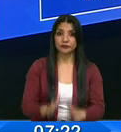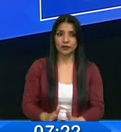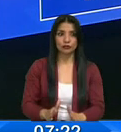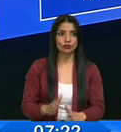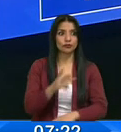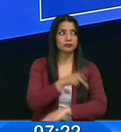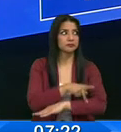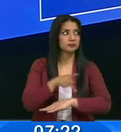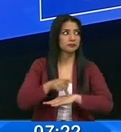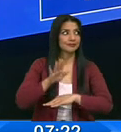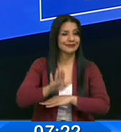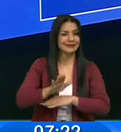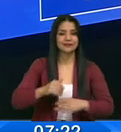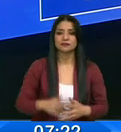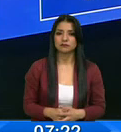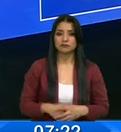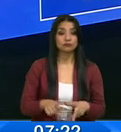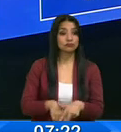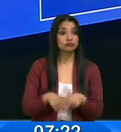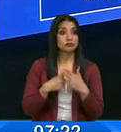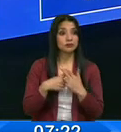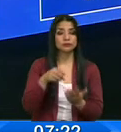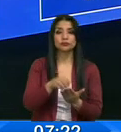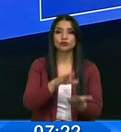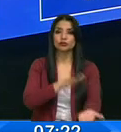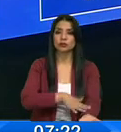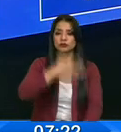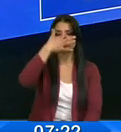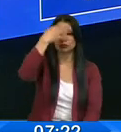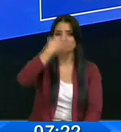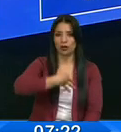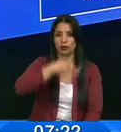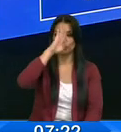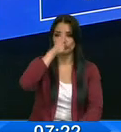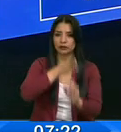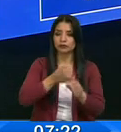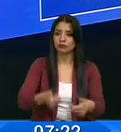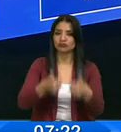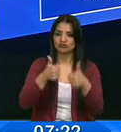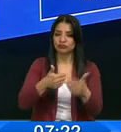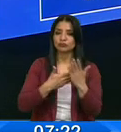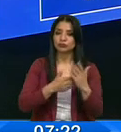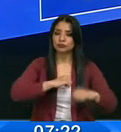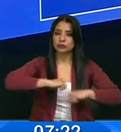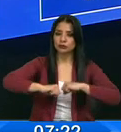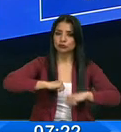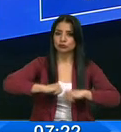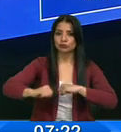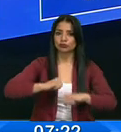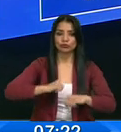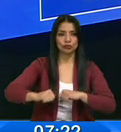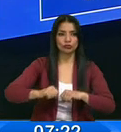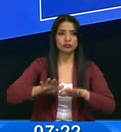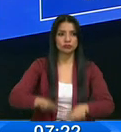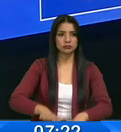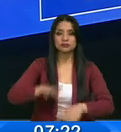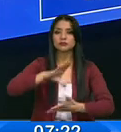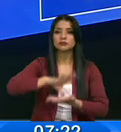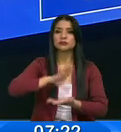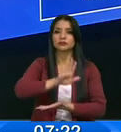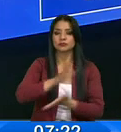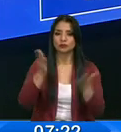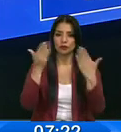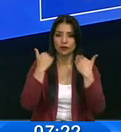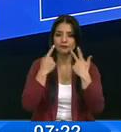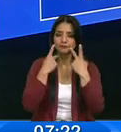de Guayas. Pondrá en marcha proyectos serios, objetivos eficientes, un modelo de gestión como se maneja la ciudad de Guayaquil. Veamos